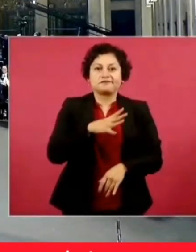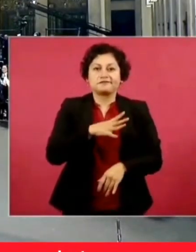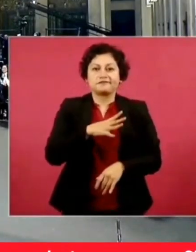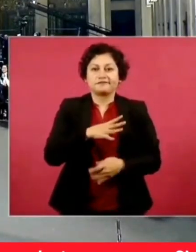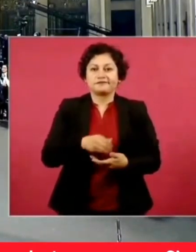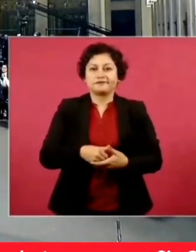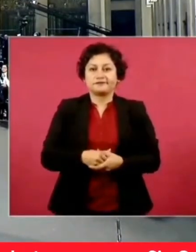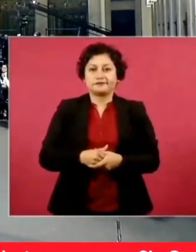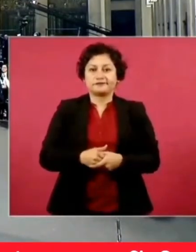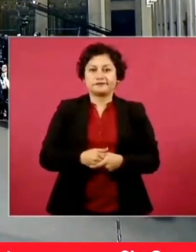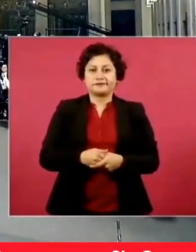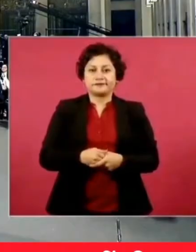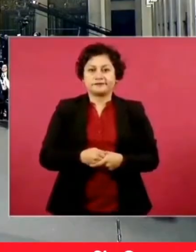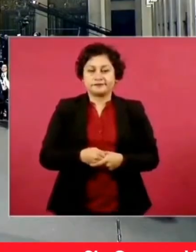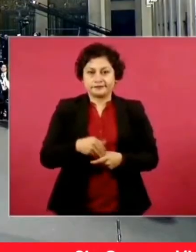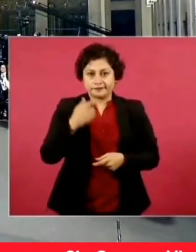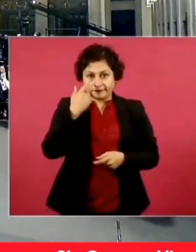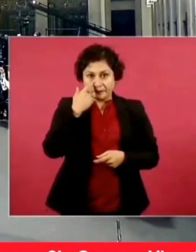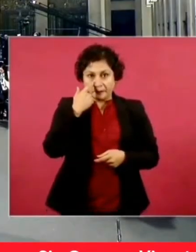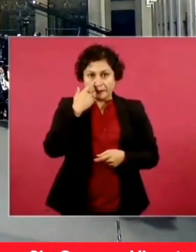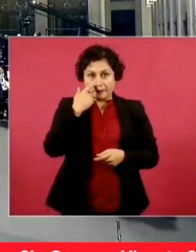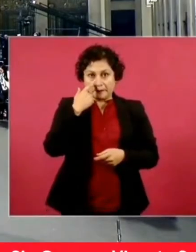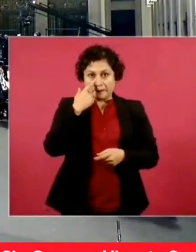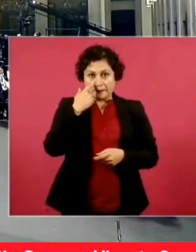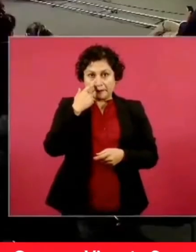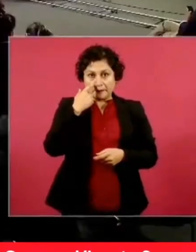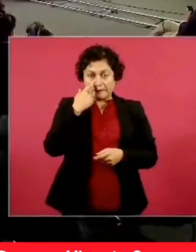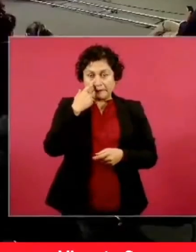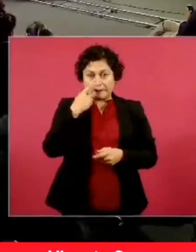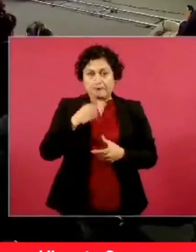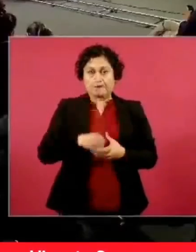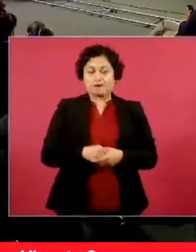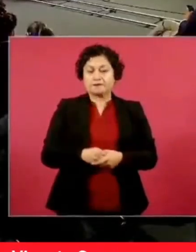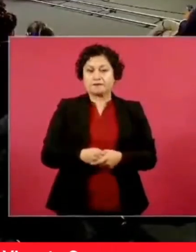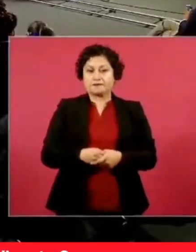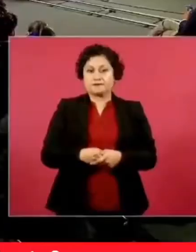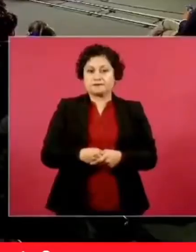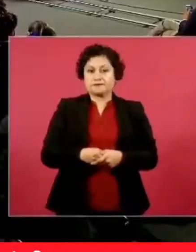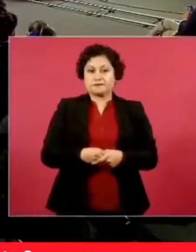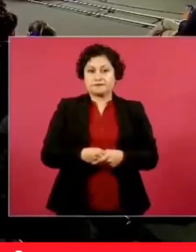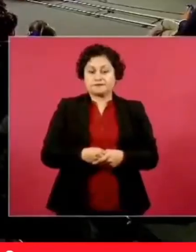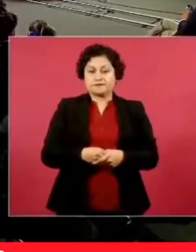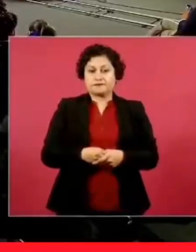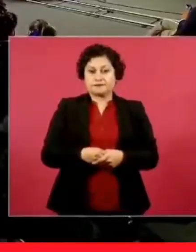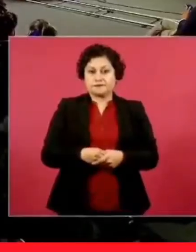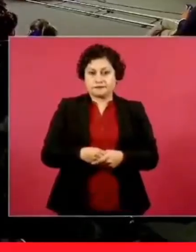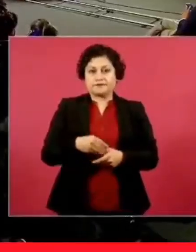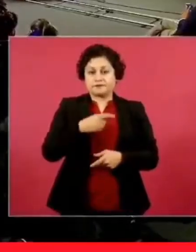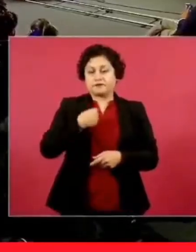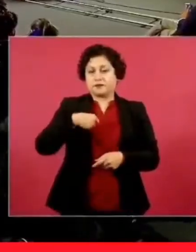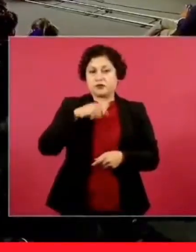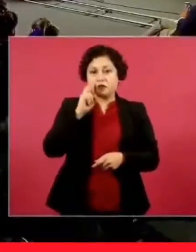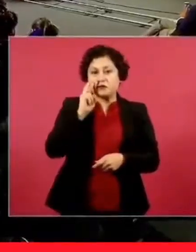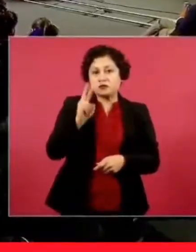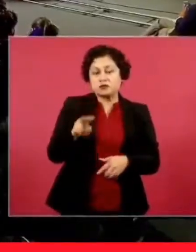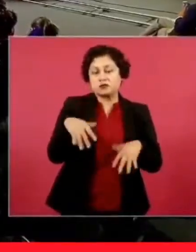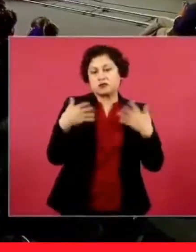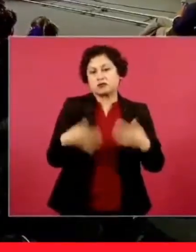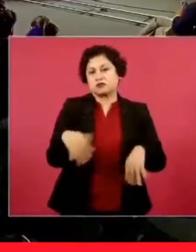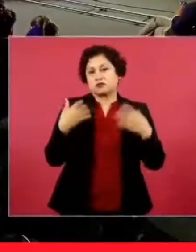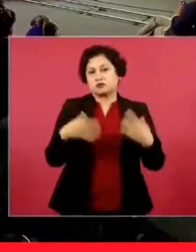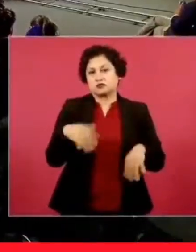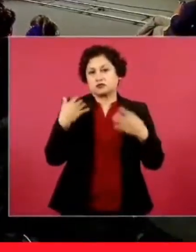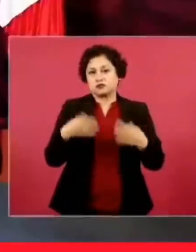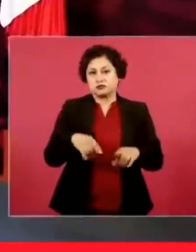Adelante. Esta es muy buena esta gráfica, porque es de la OCDE y del Banco Mundial.